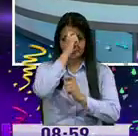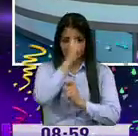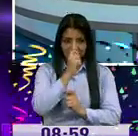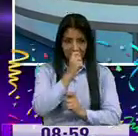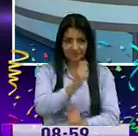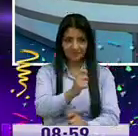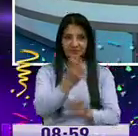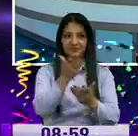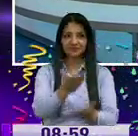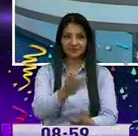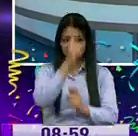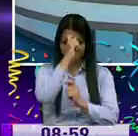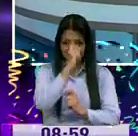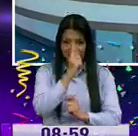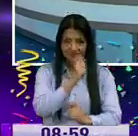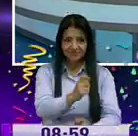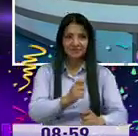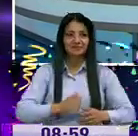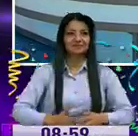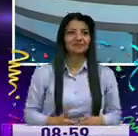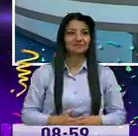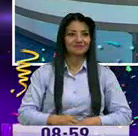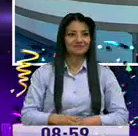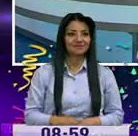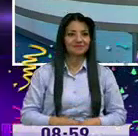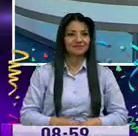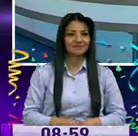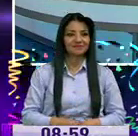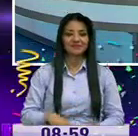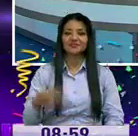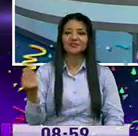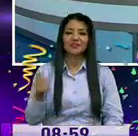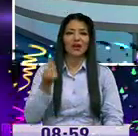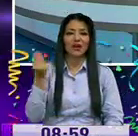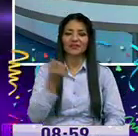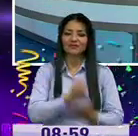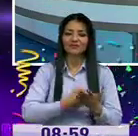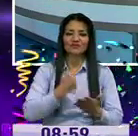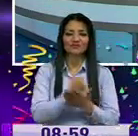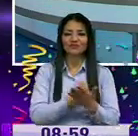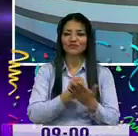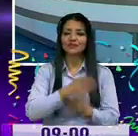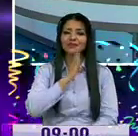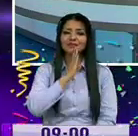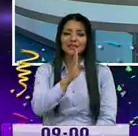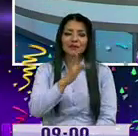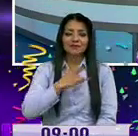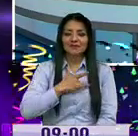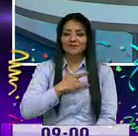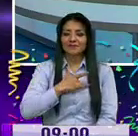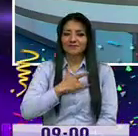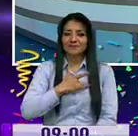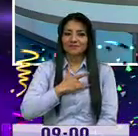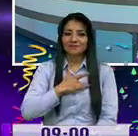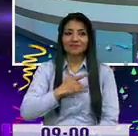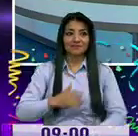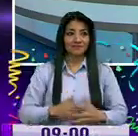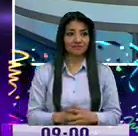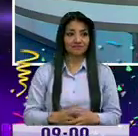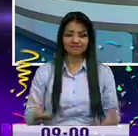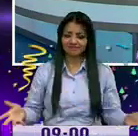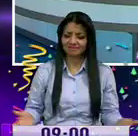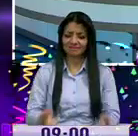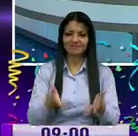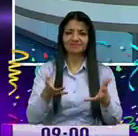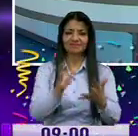infinita por ese espíritu juvenil, incansable, por ser este eje de motivación que